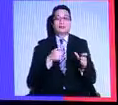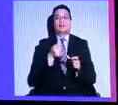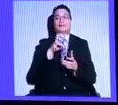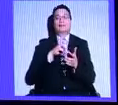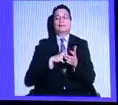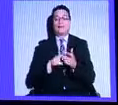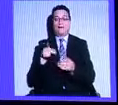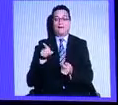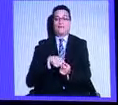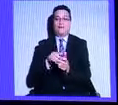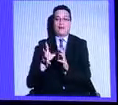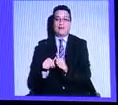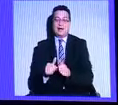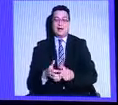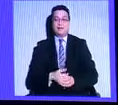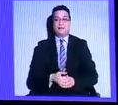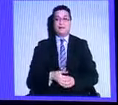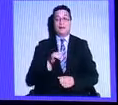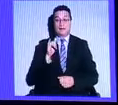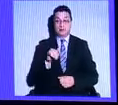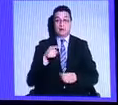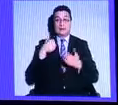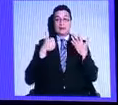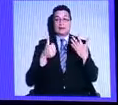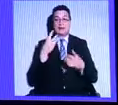Este año, entregamos